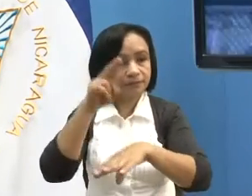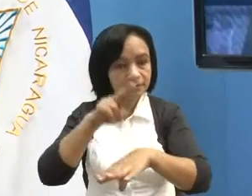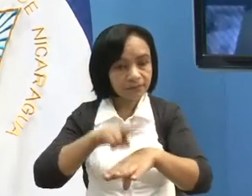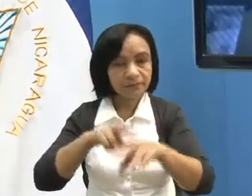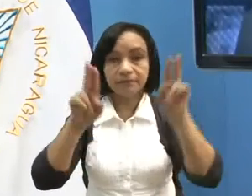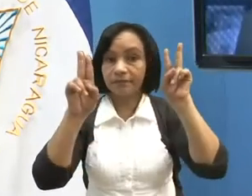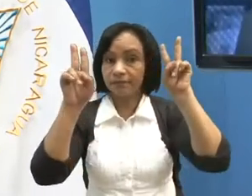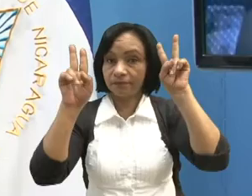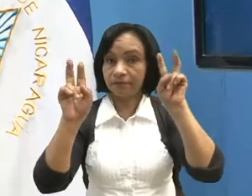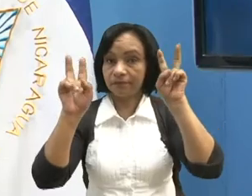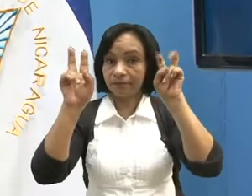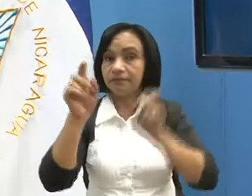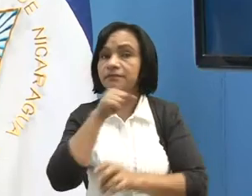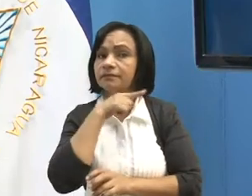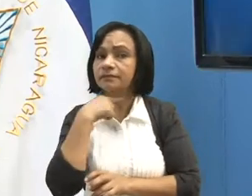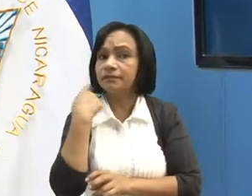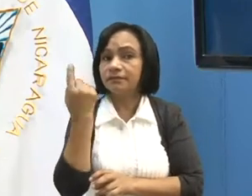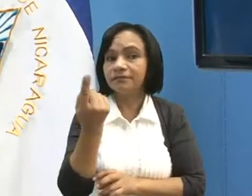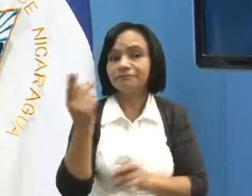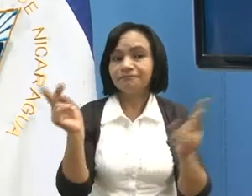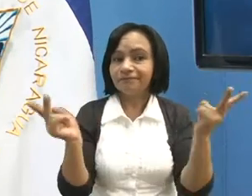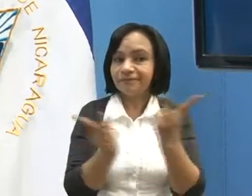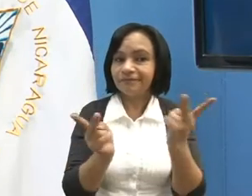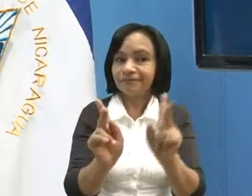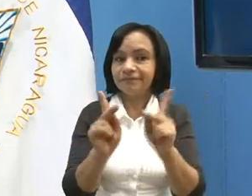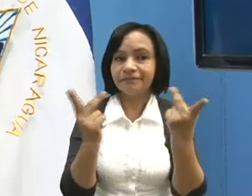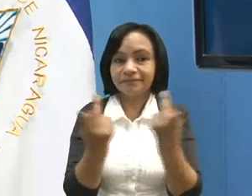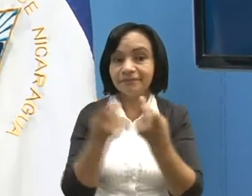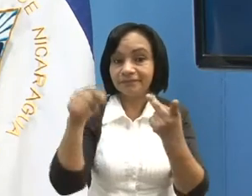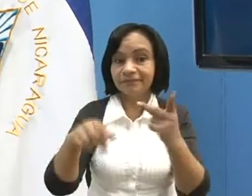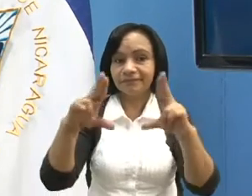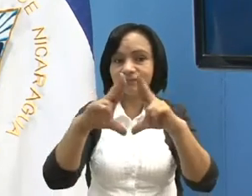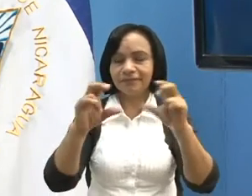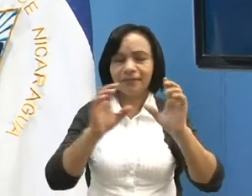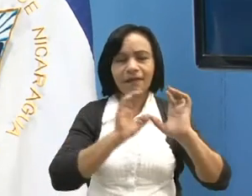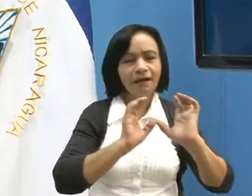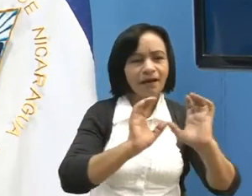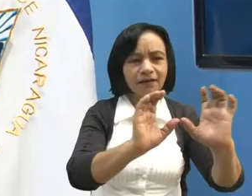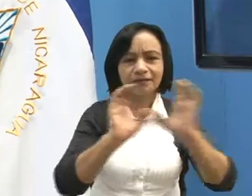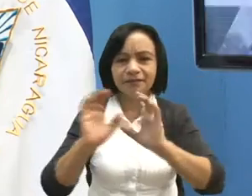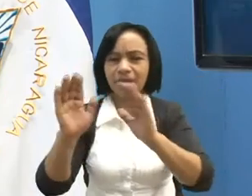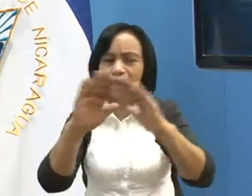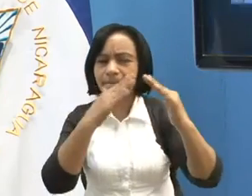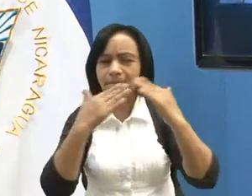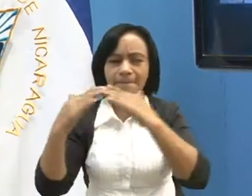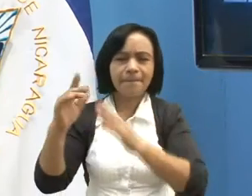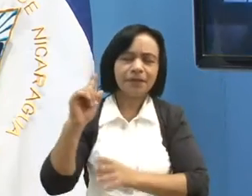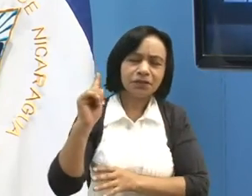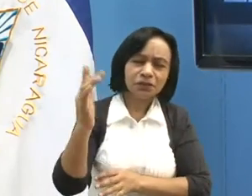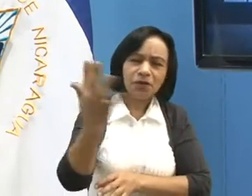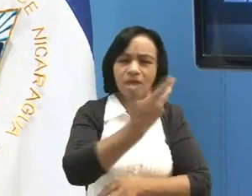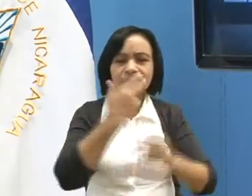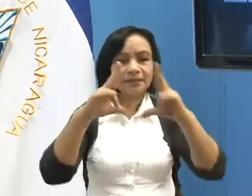Nuestro tema, una realidad que vive el pueblo nicaragüense en este día, y es que las calles, los barrios, las comarcas, todo el